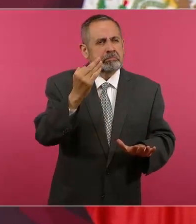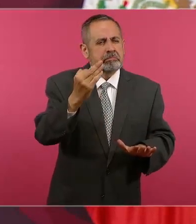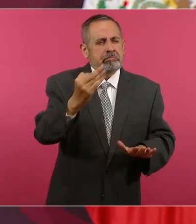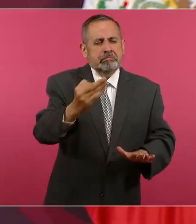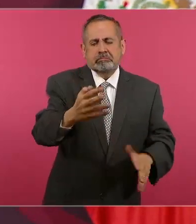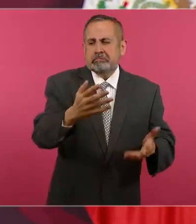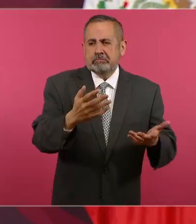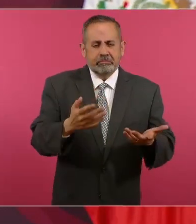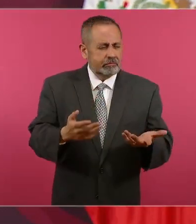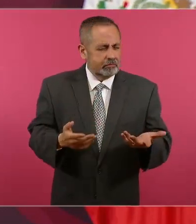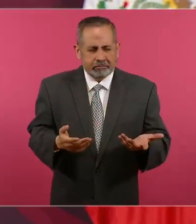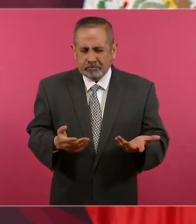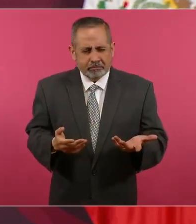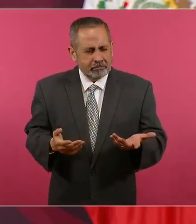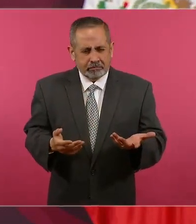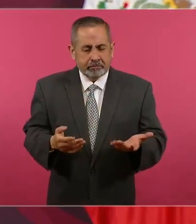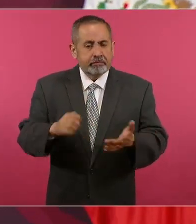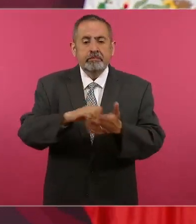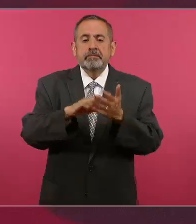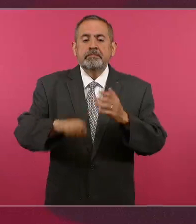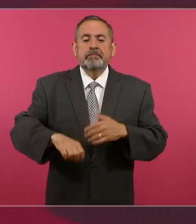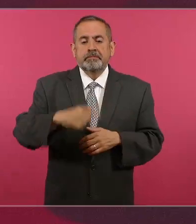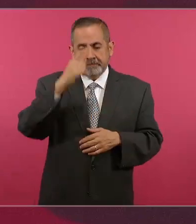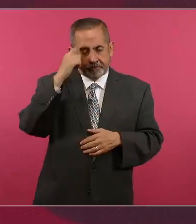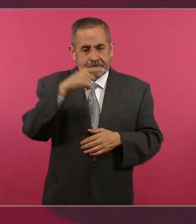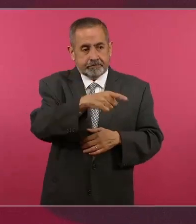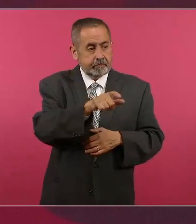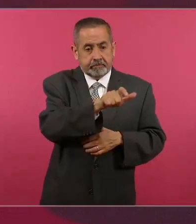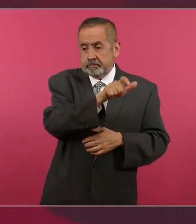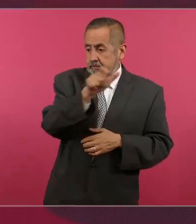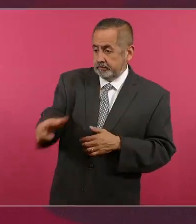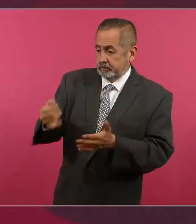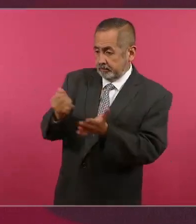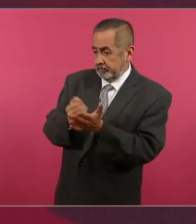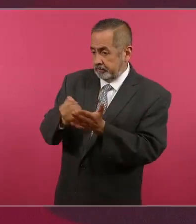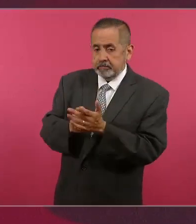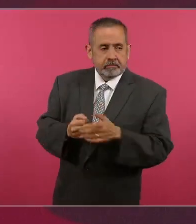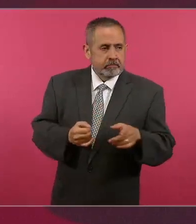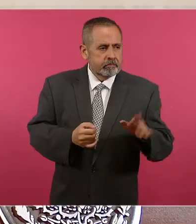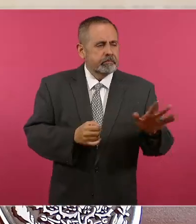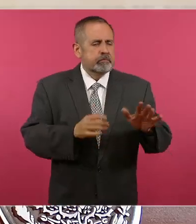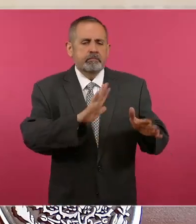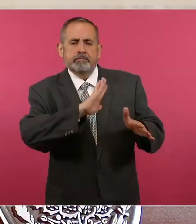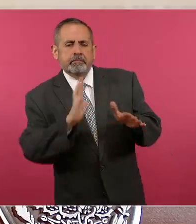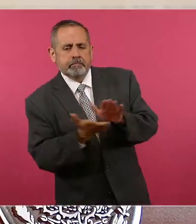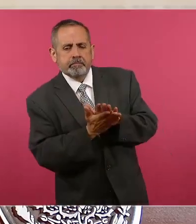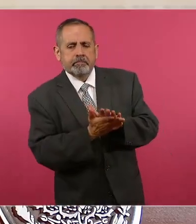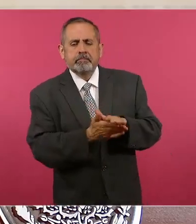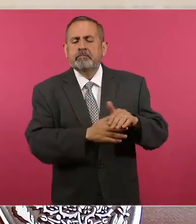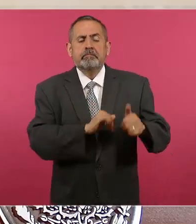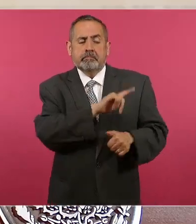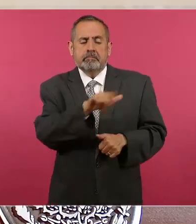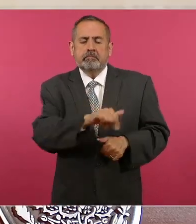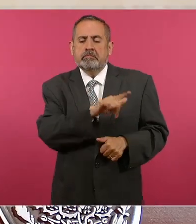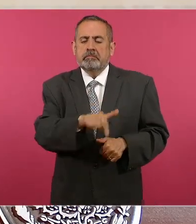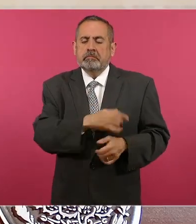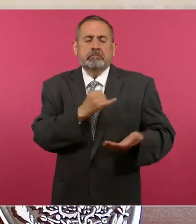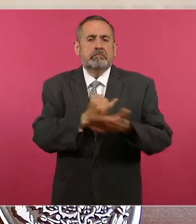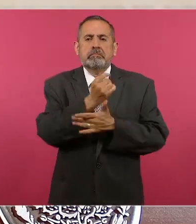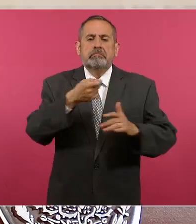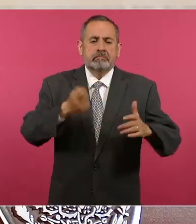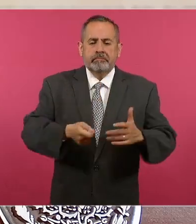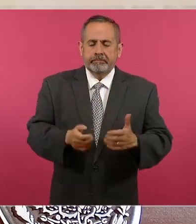Lo que tiene que ver con el pago de impuestos.